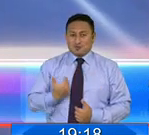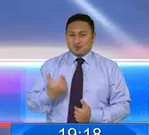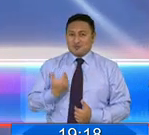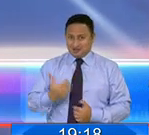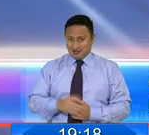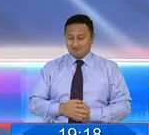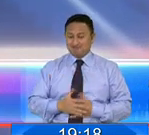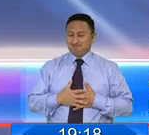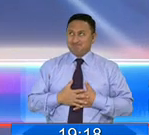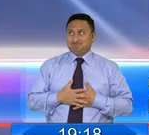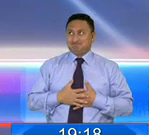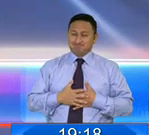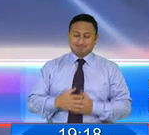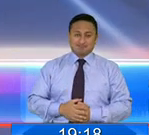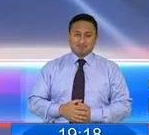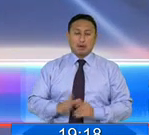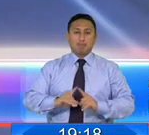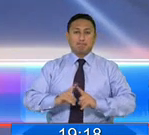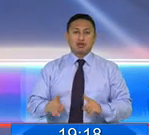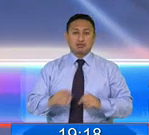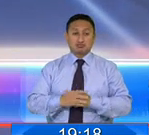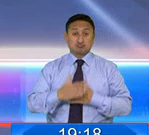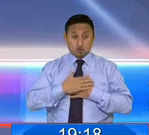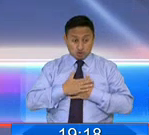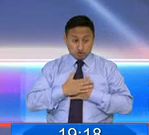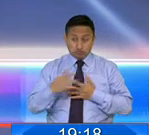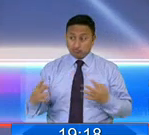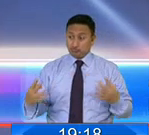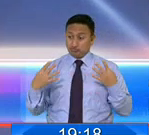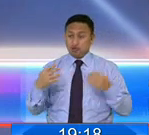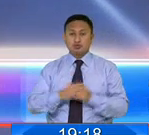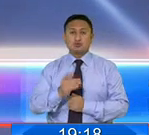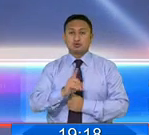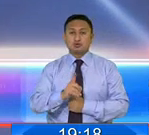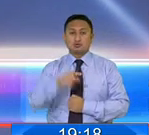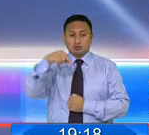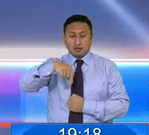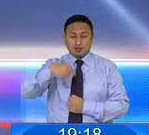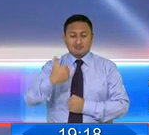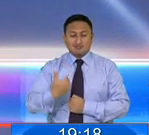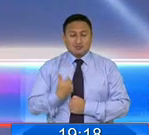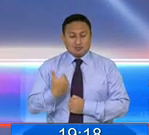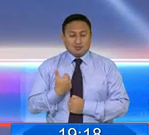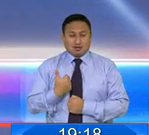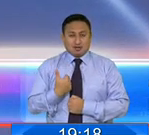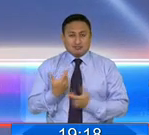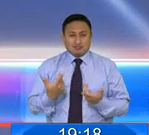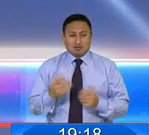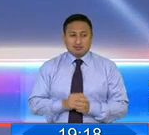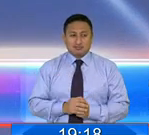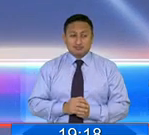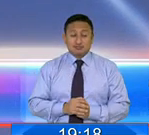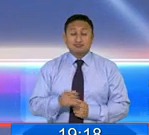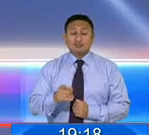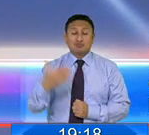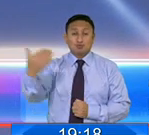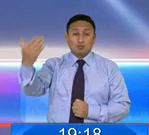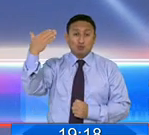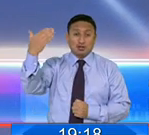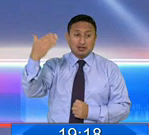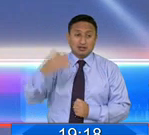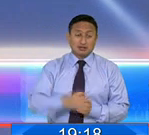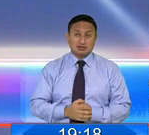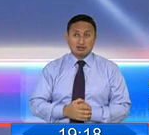no a este ministro ni a los subsecretarios, sino que debe llenar de orgullo a las alcaldesas, a